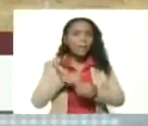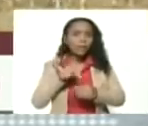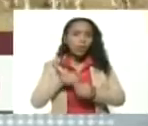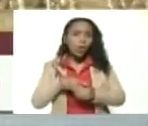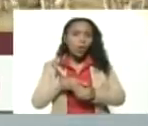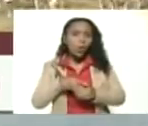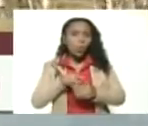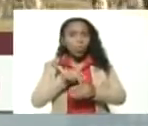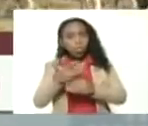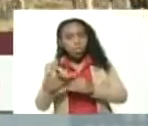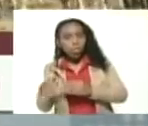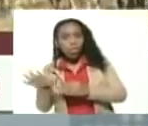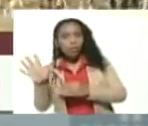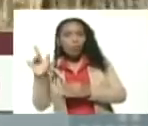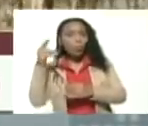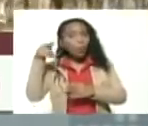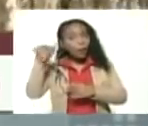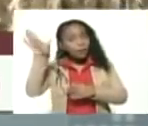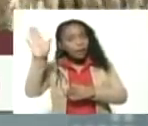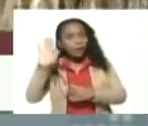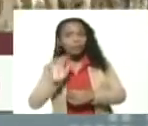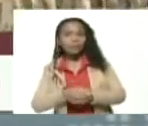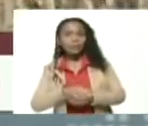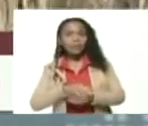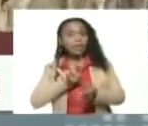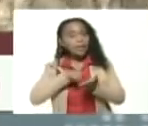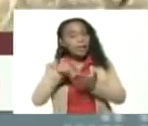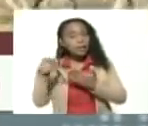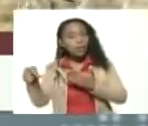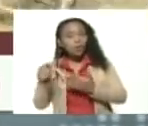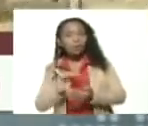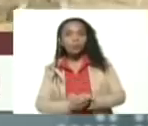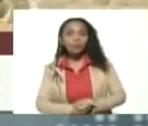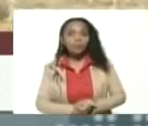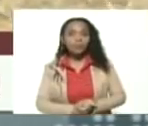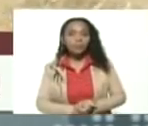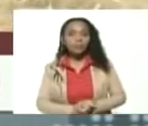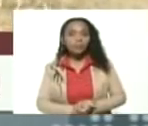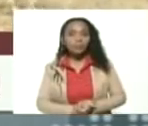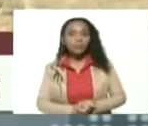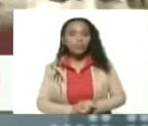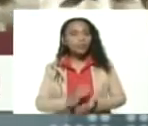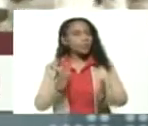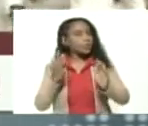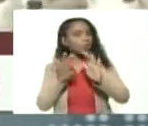gotica se derramó por allá y cayó sobre